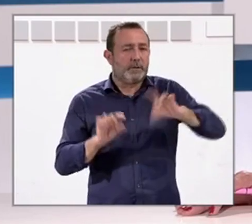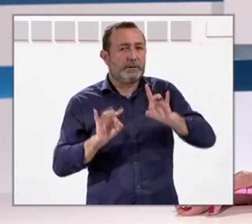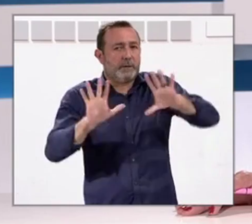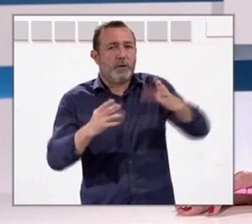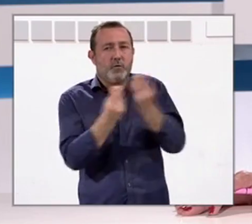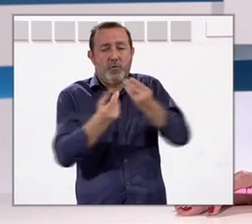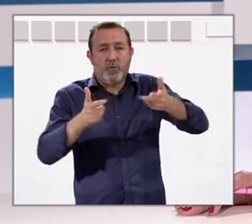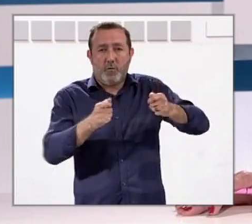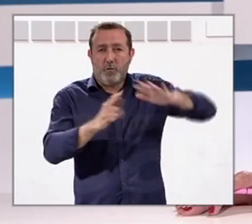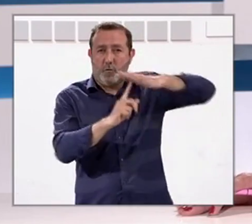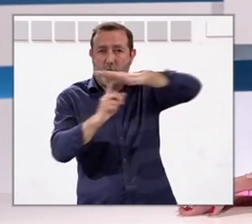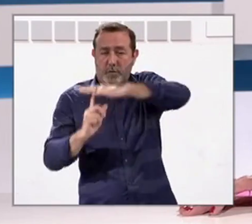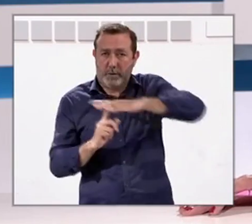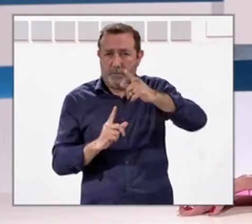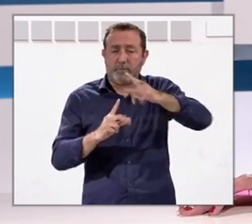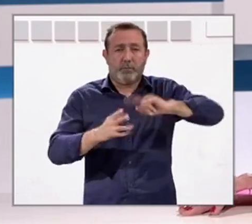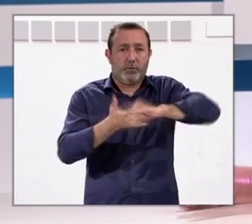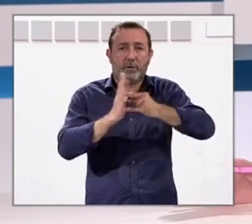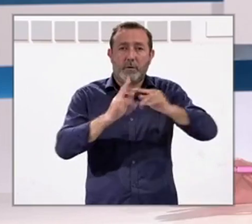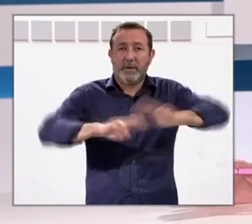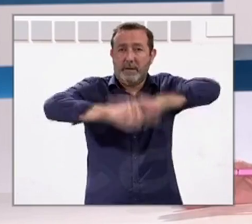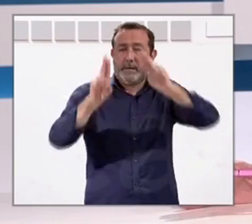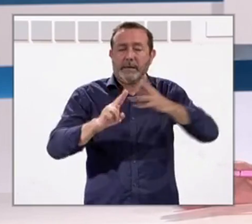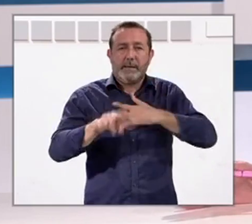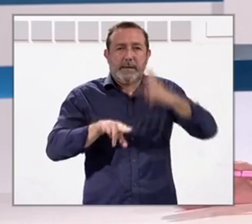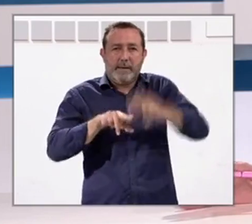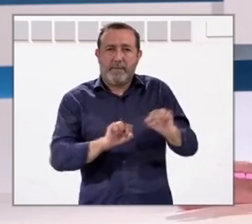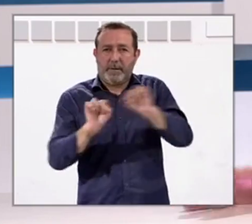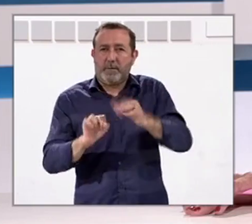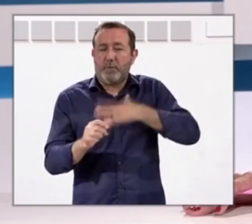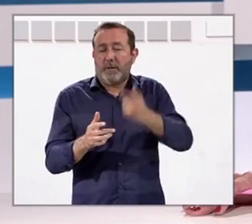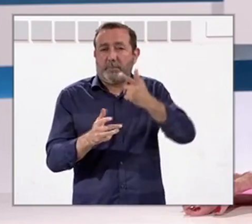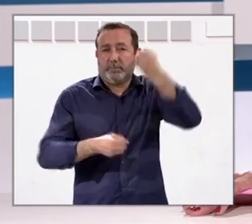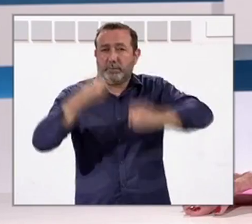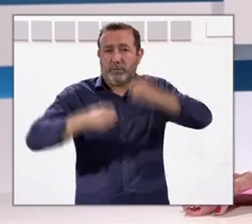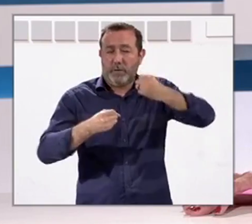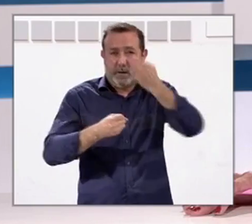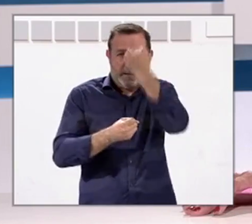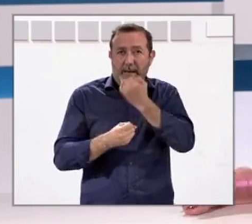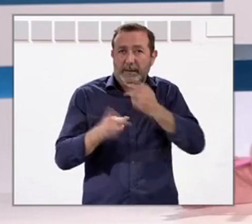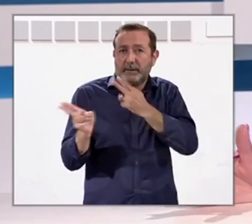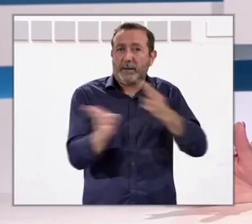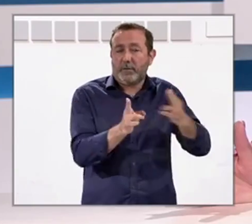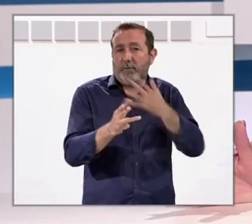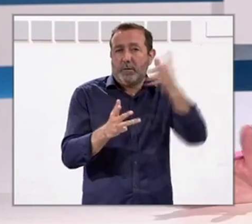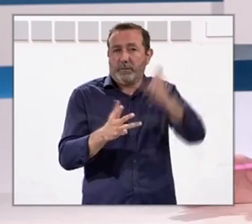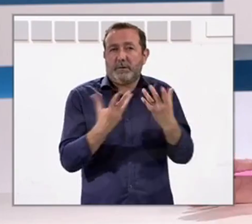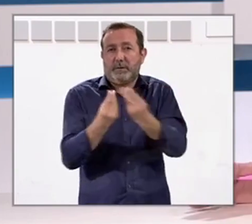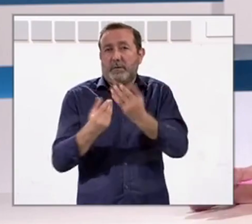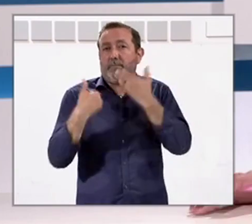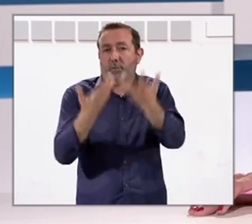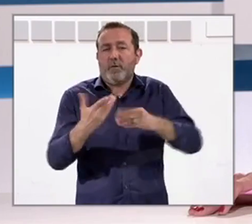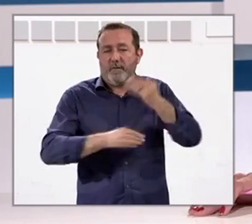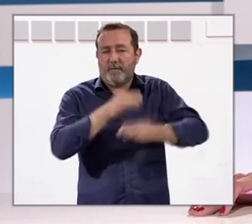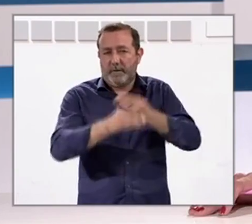con drones. Se trata de un proyecto internacional que pretende prevenir ataques terroristas en grandes eventos como podría ser la Feria